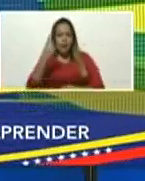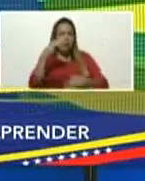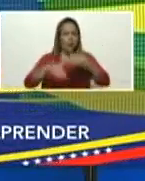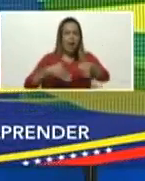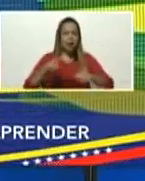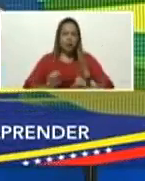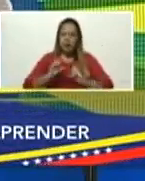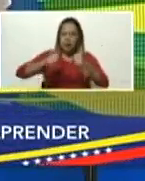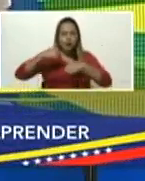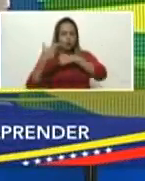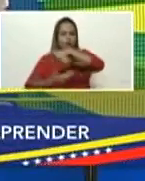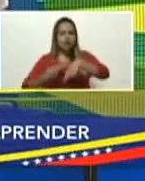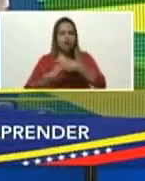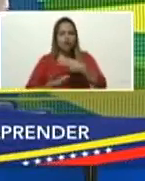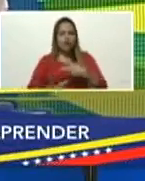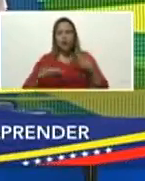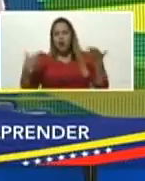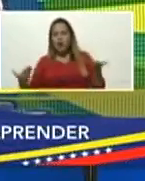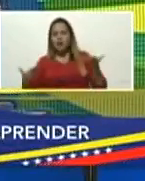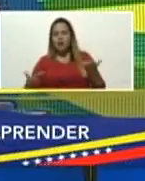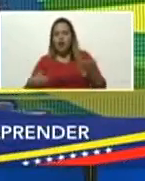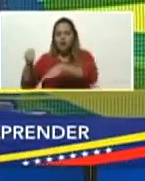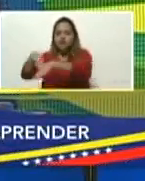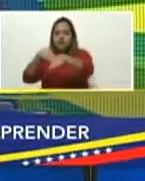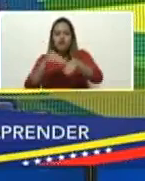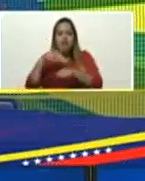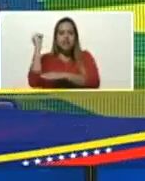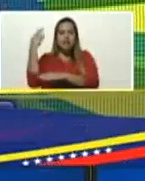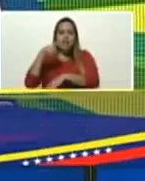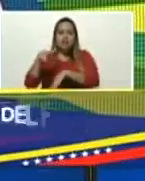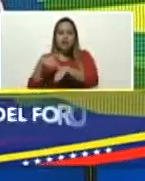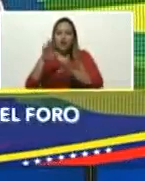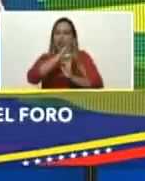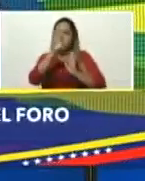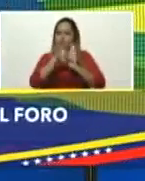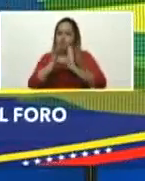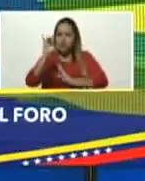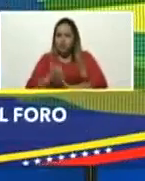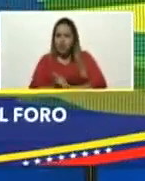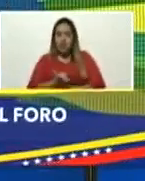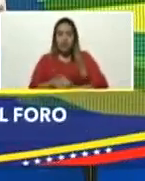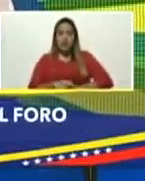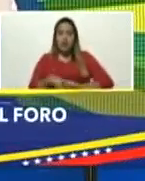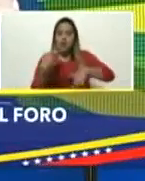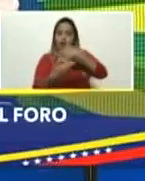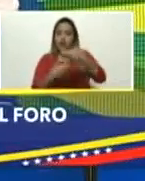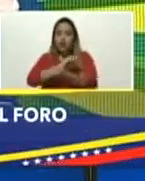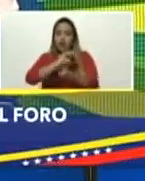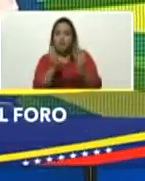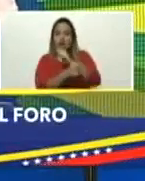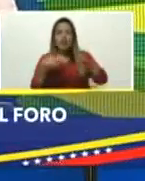nuestra revolución fue convocar una Asamblea Nacional Constituyente para que la revolución se convirtiera en una